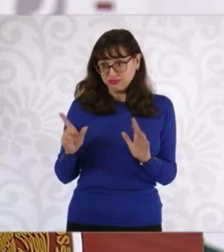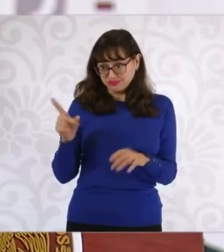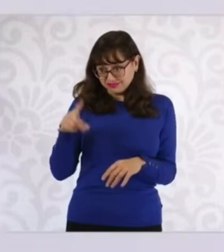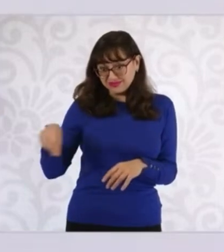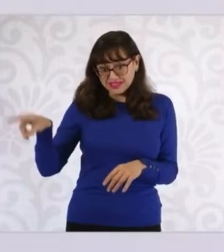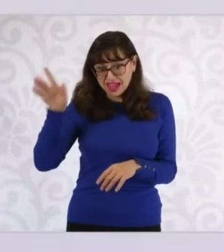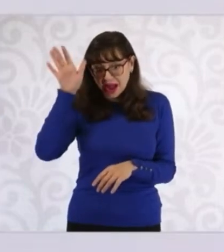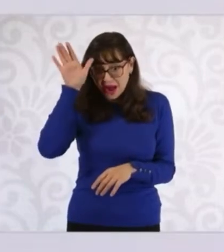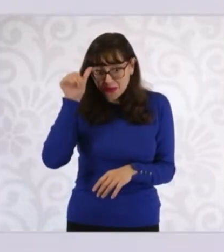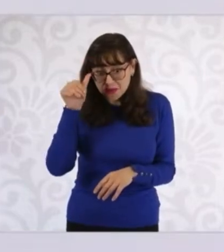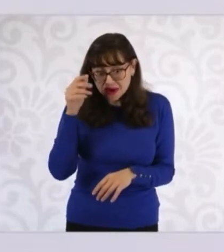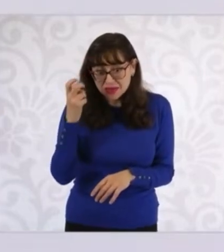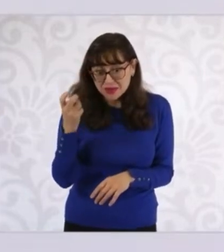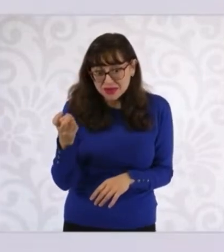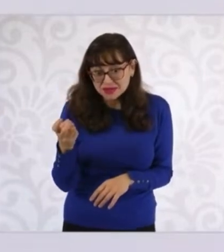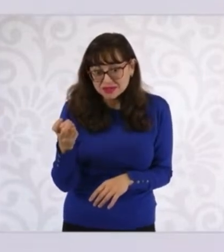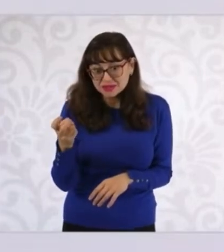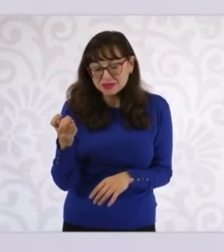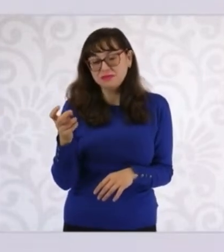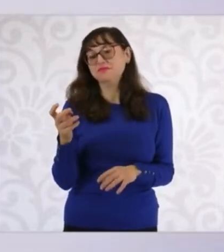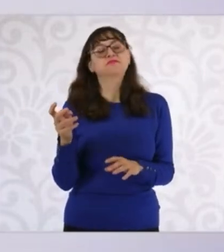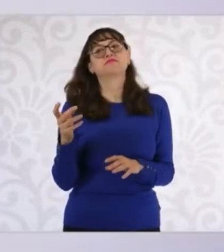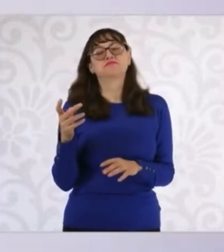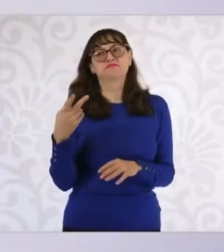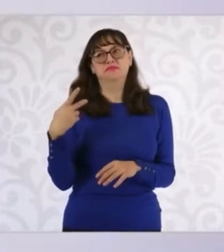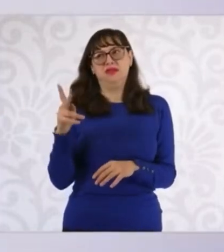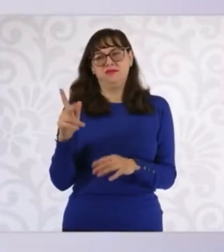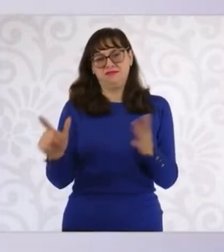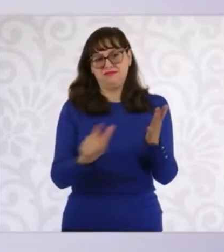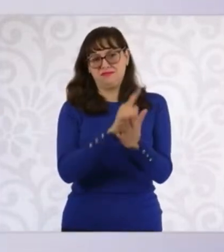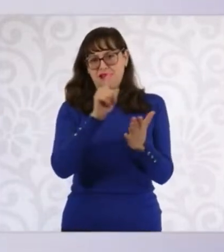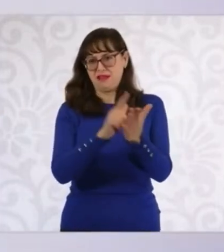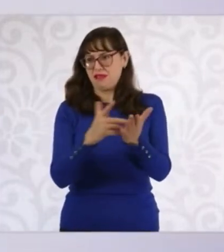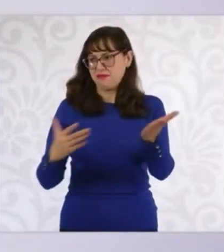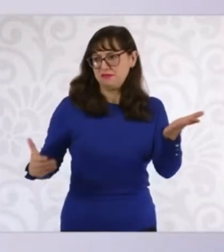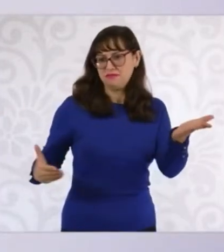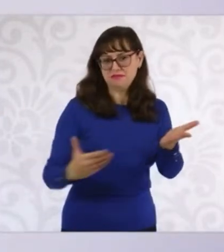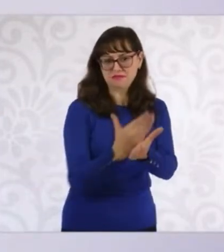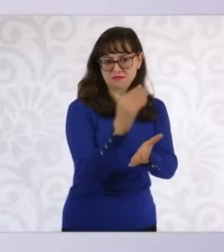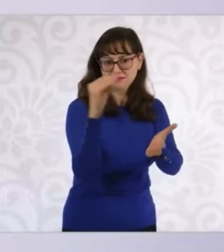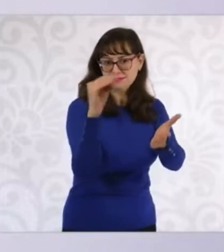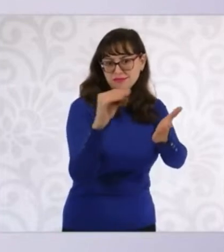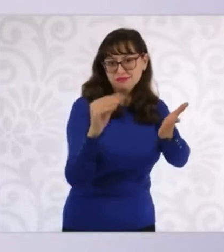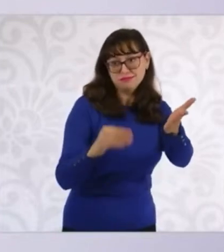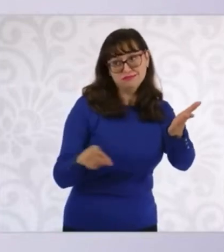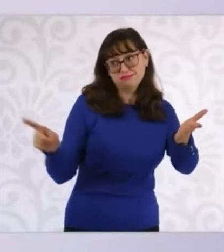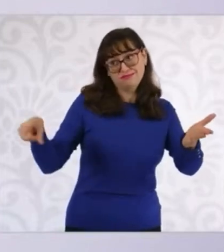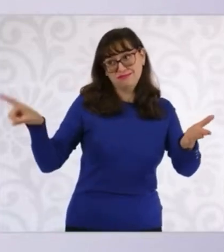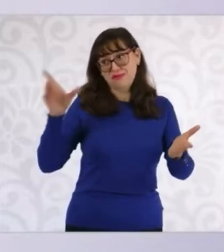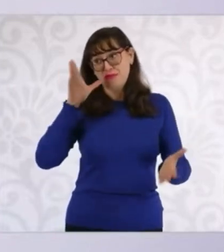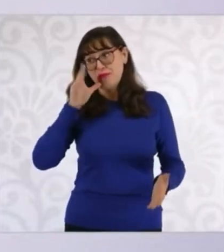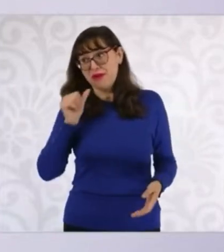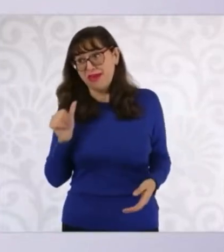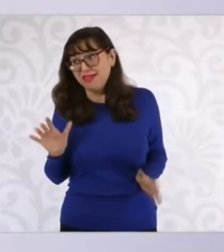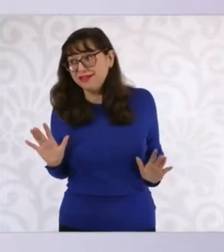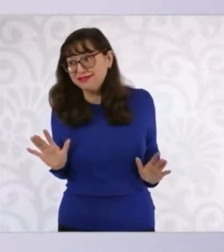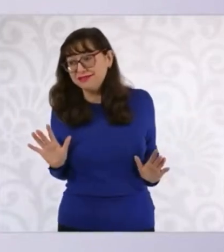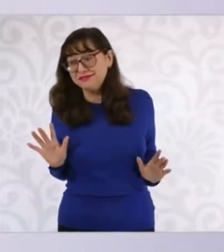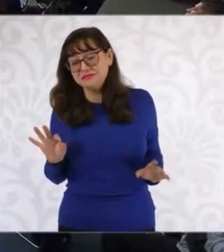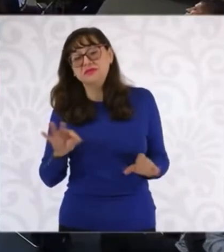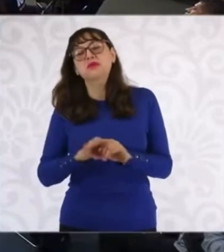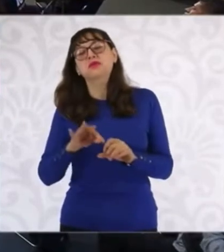votar sobre algo que ellos saben que no es correcto. Entonces vamos a ver cómo